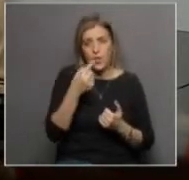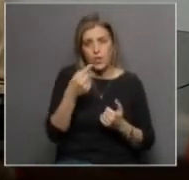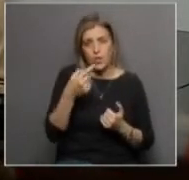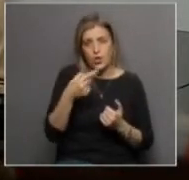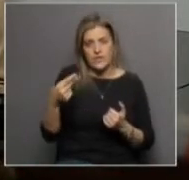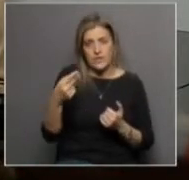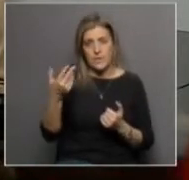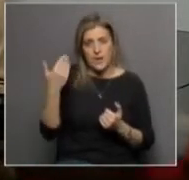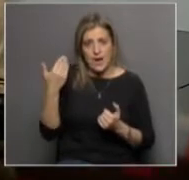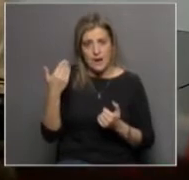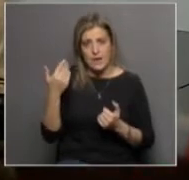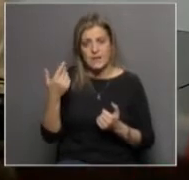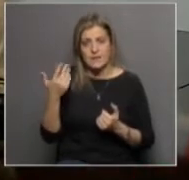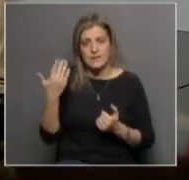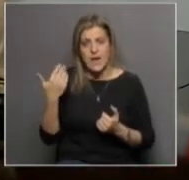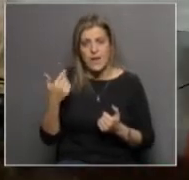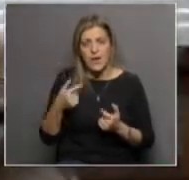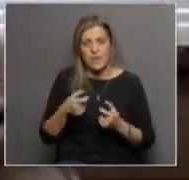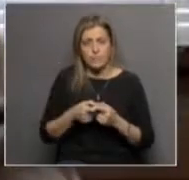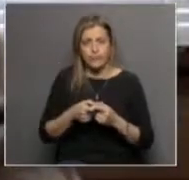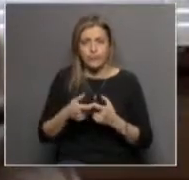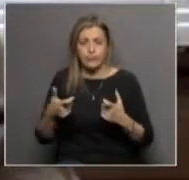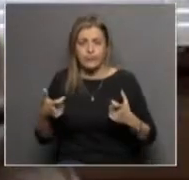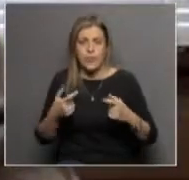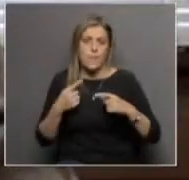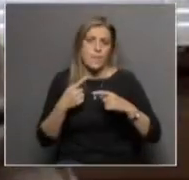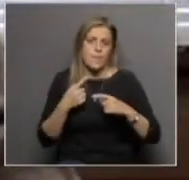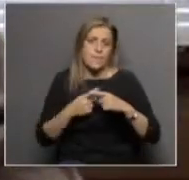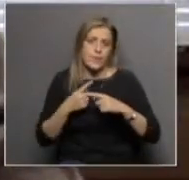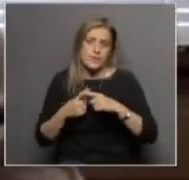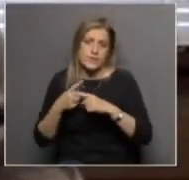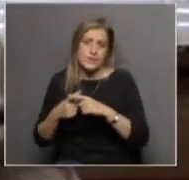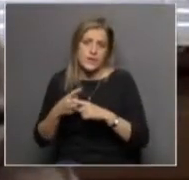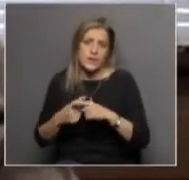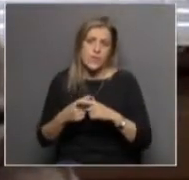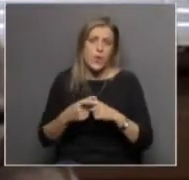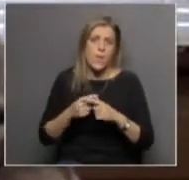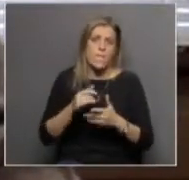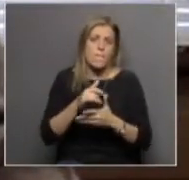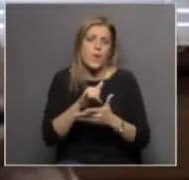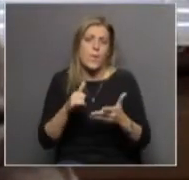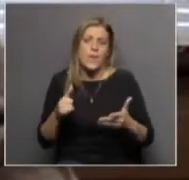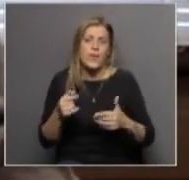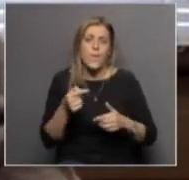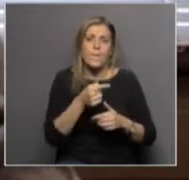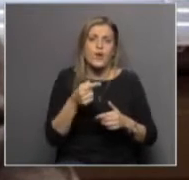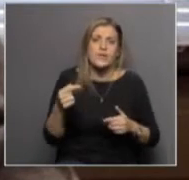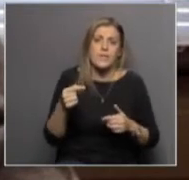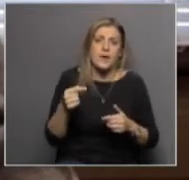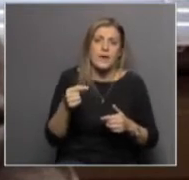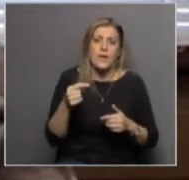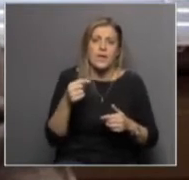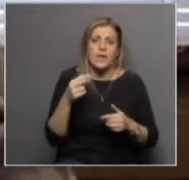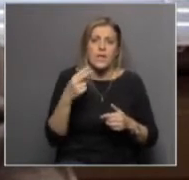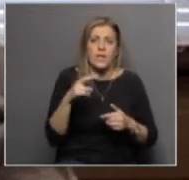de un incremento sostenido en el número de casos, que pasamos en promedios semanales que iban de